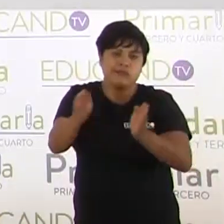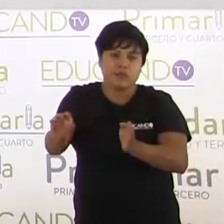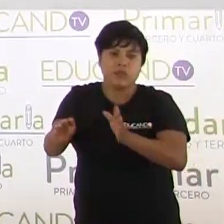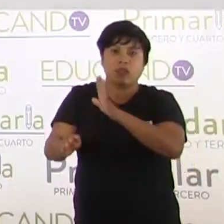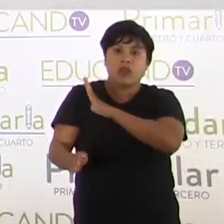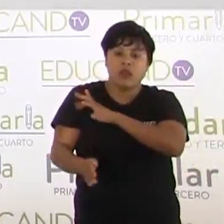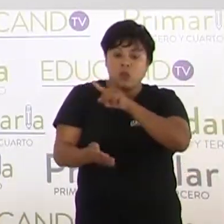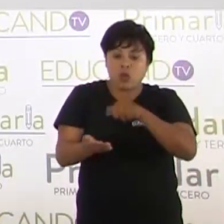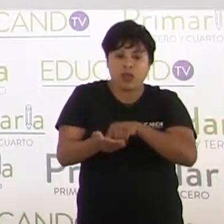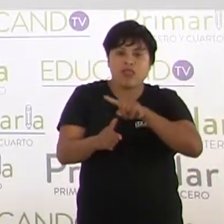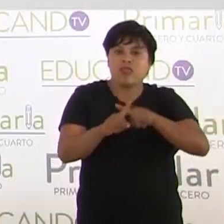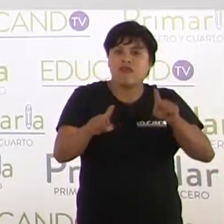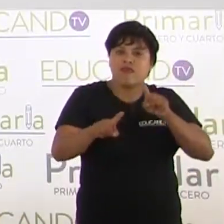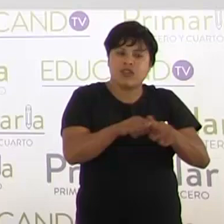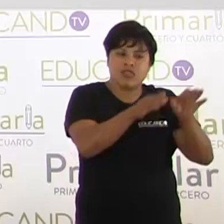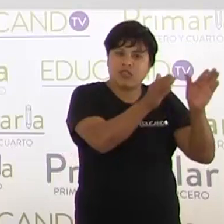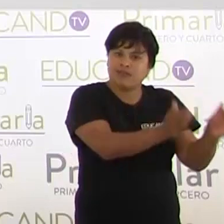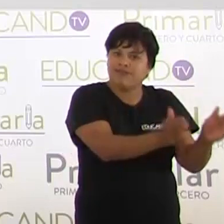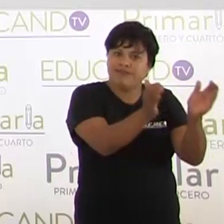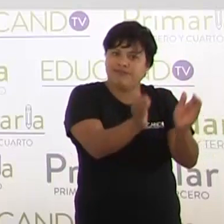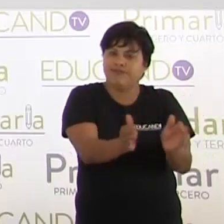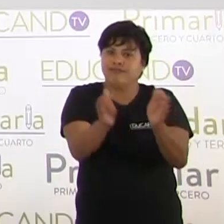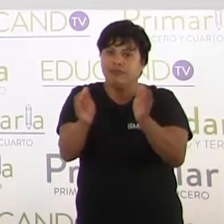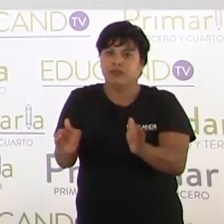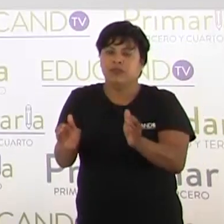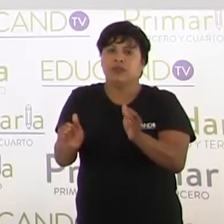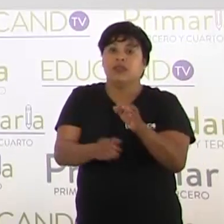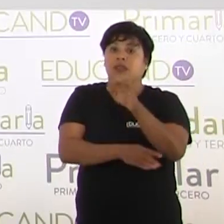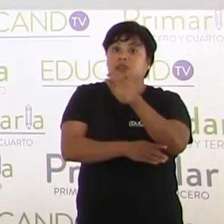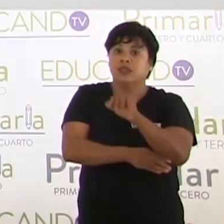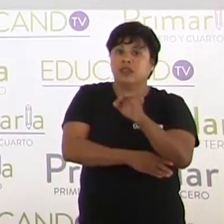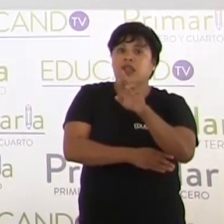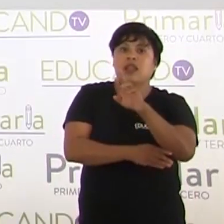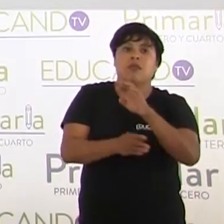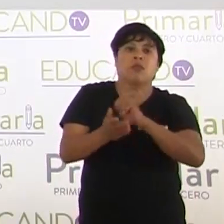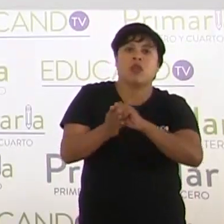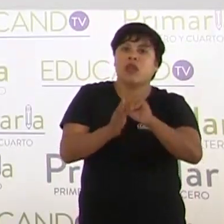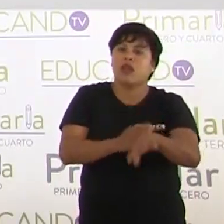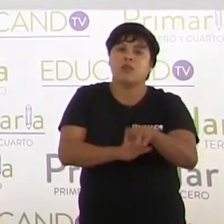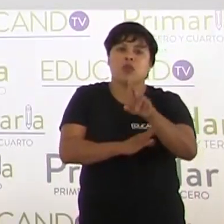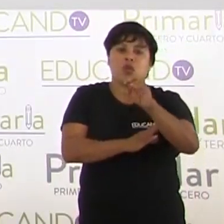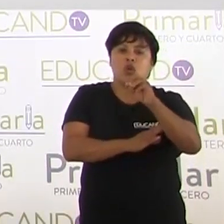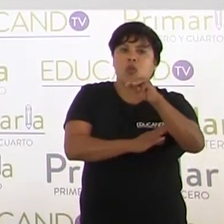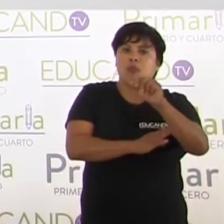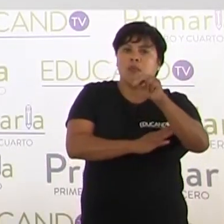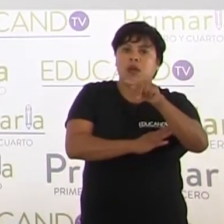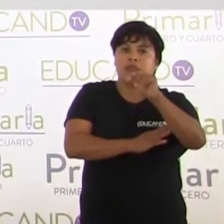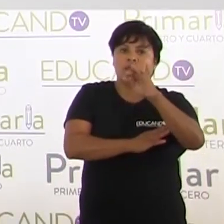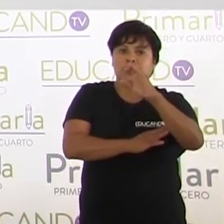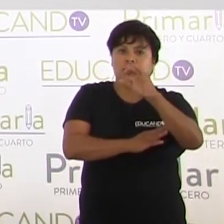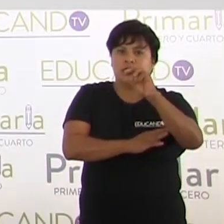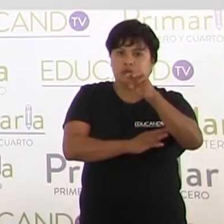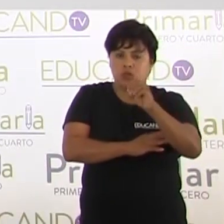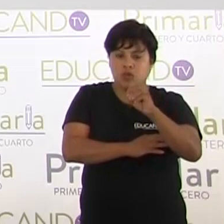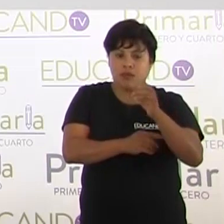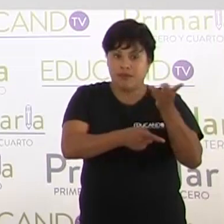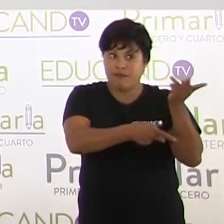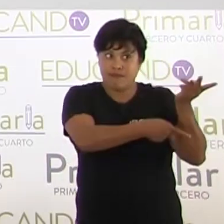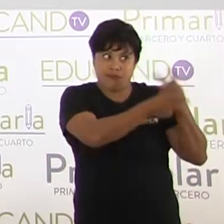lugar y que si era el romanticismo el que venía